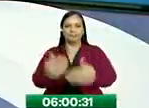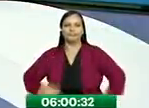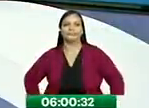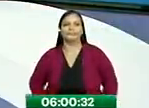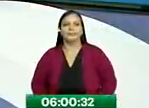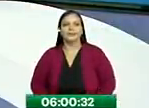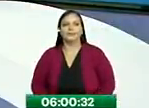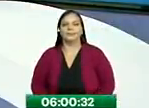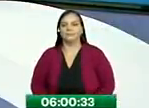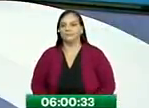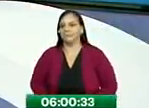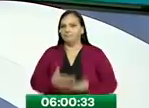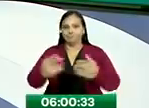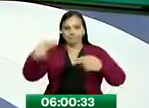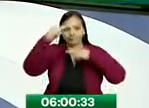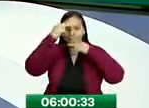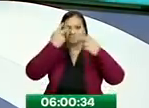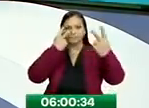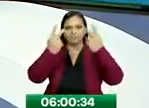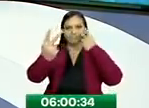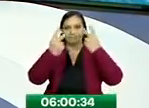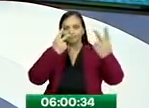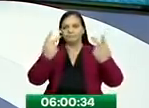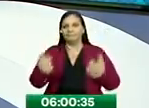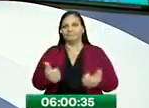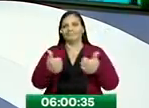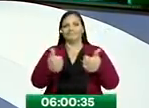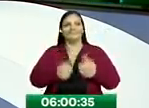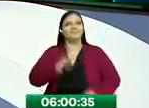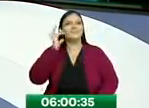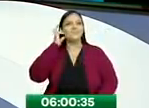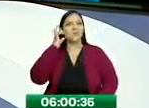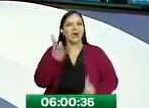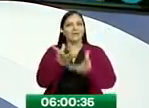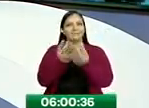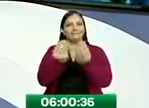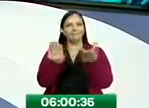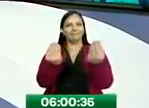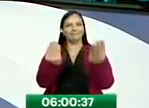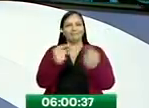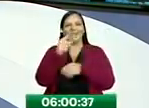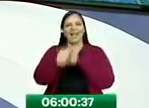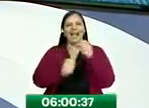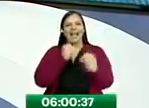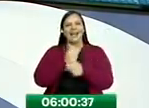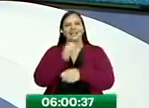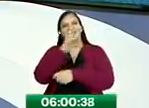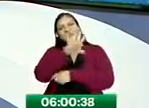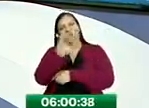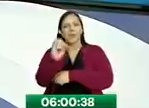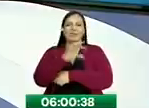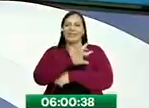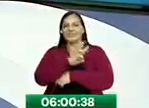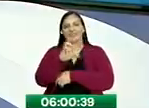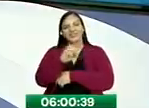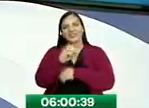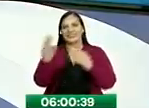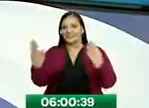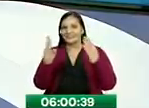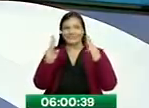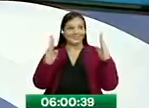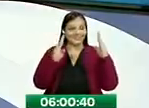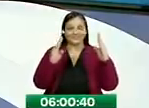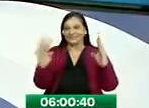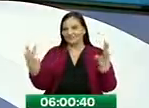sintonía regularmente, para todas las arevalonáticas que están ahí, las chicas de 60, 70 años, 50. Tienen que cuidarse mucho más, mis queridas